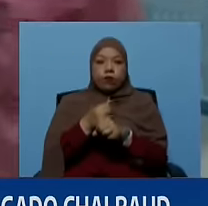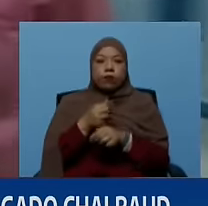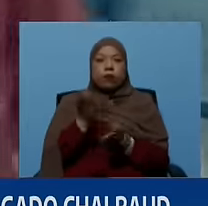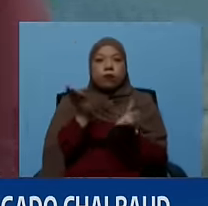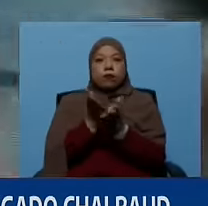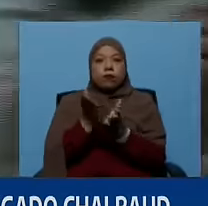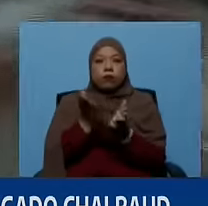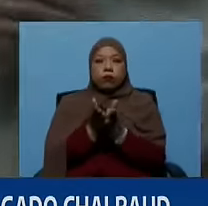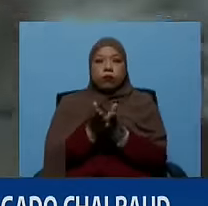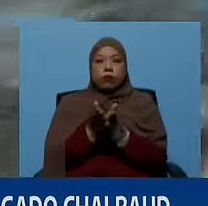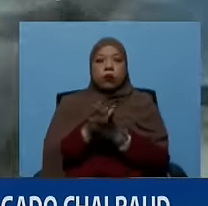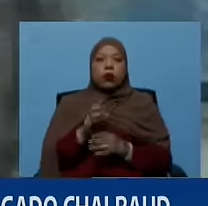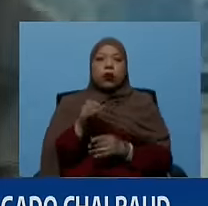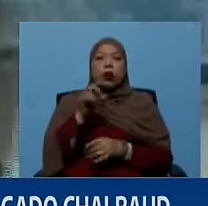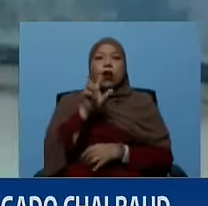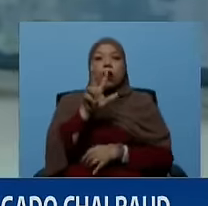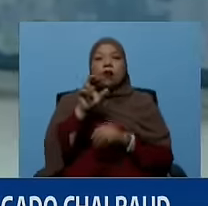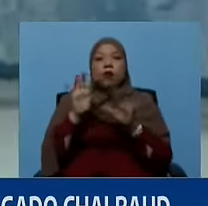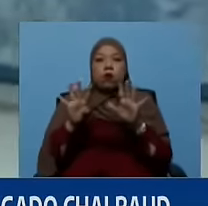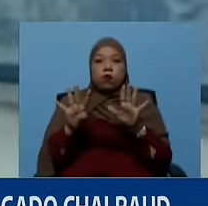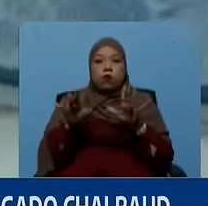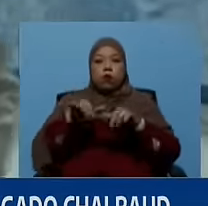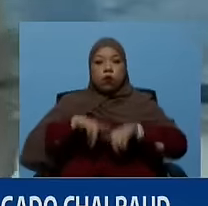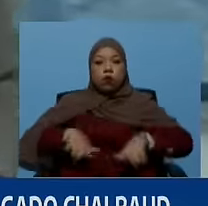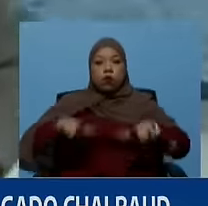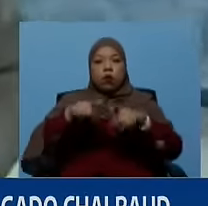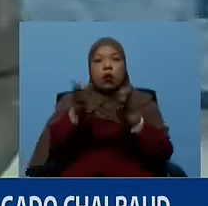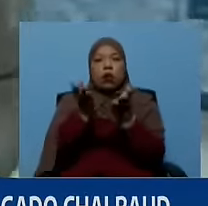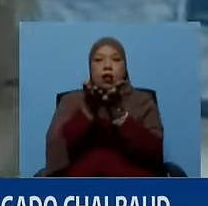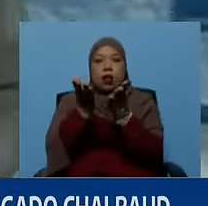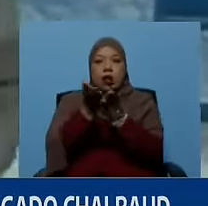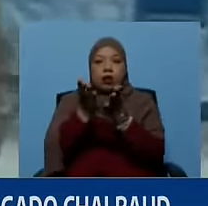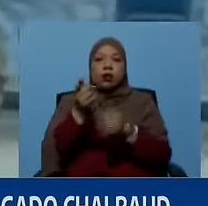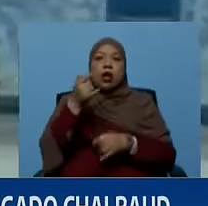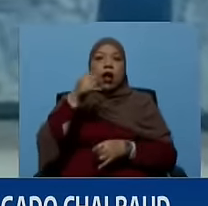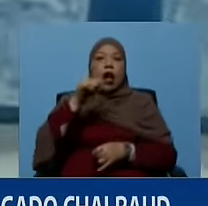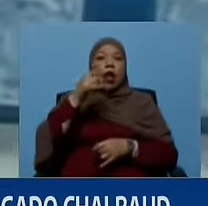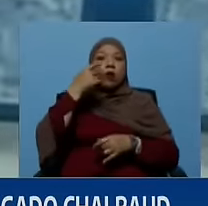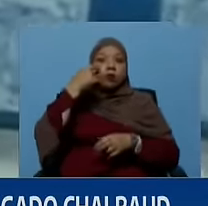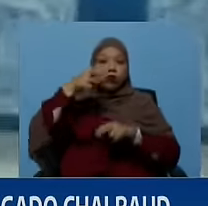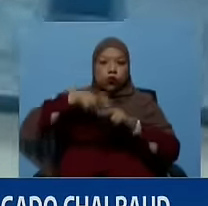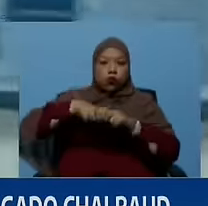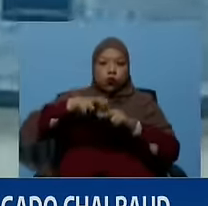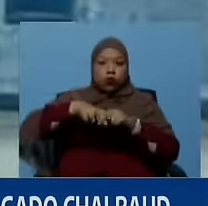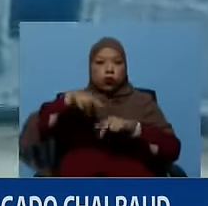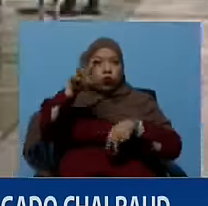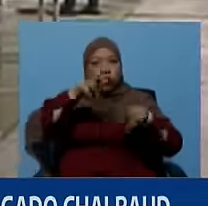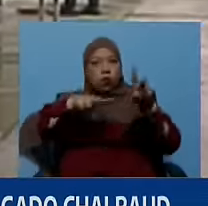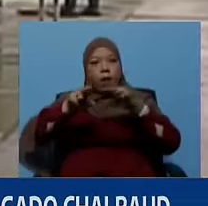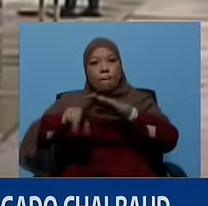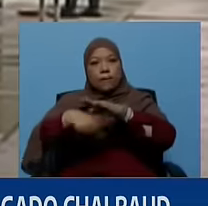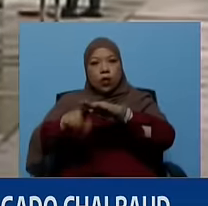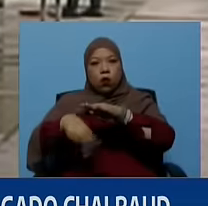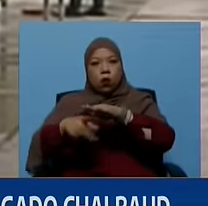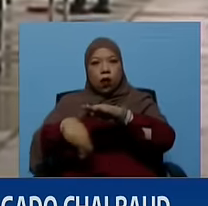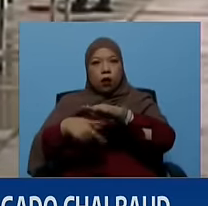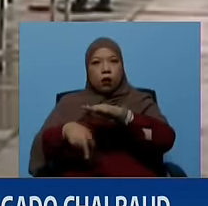escuela tiene 39 salones de clase donde se ve preescolar